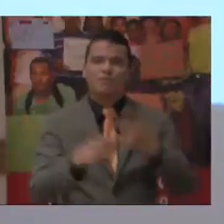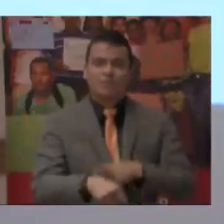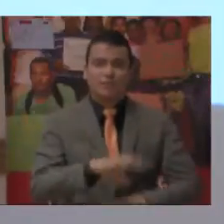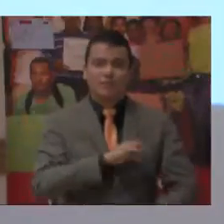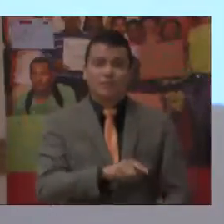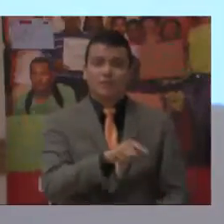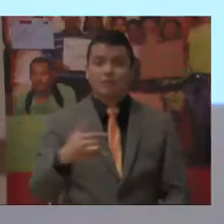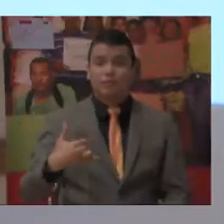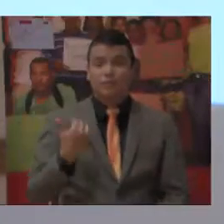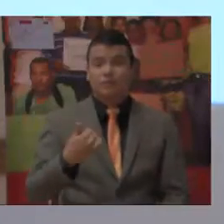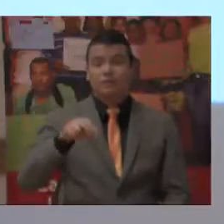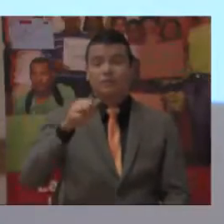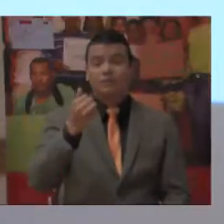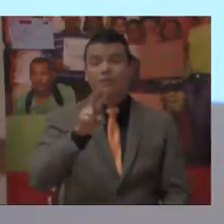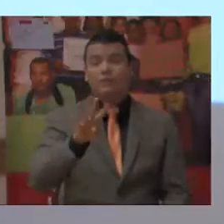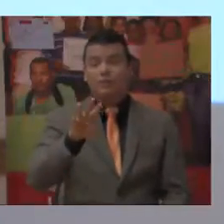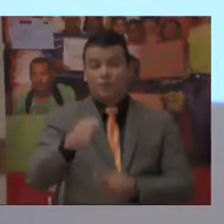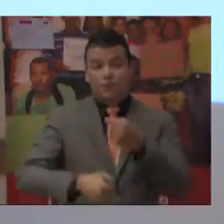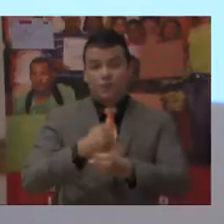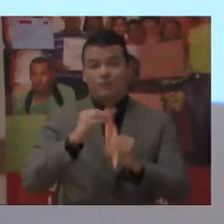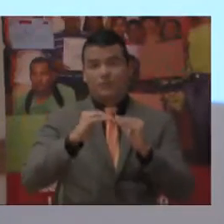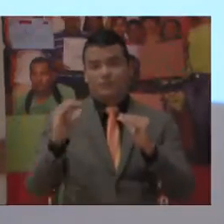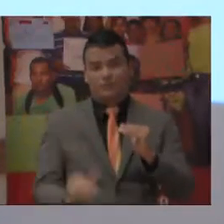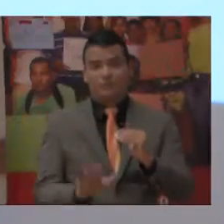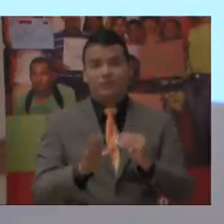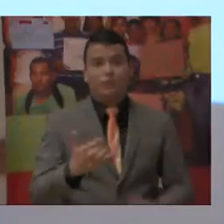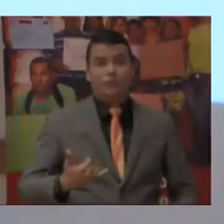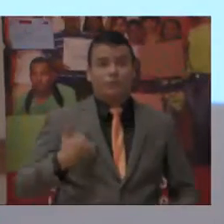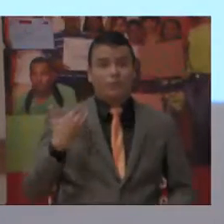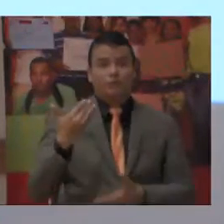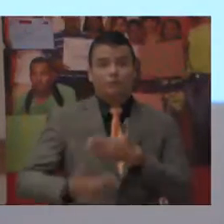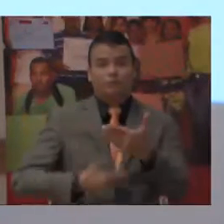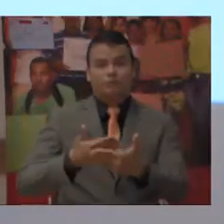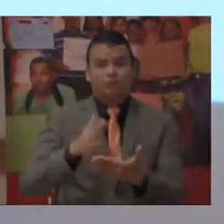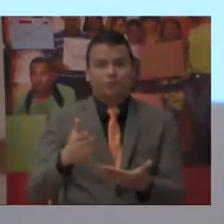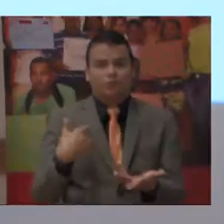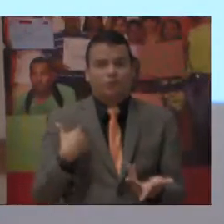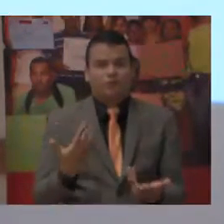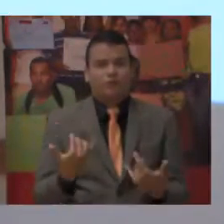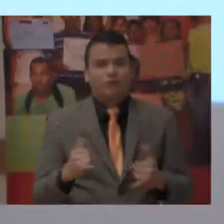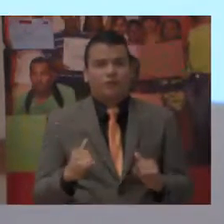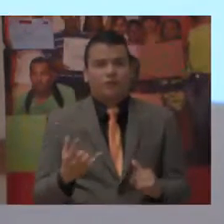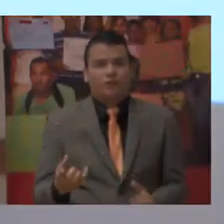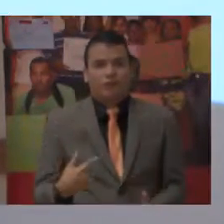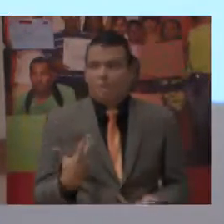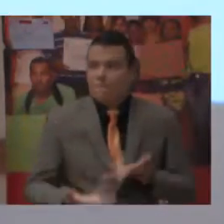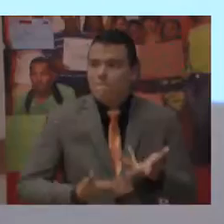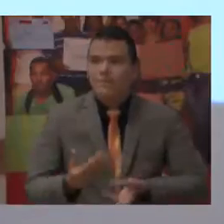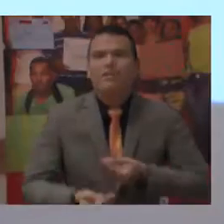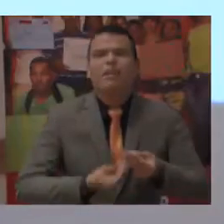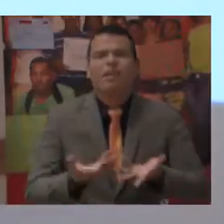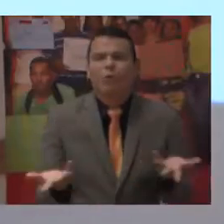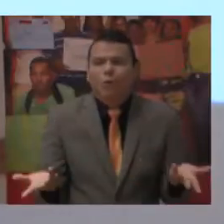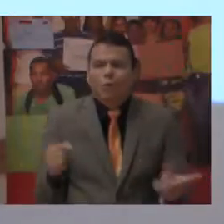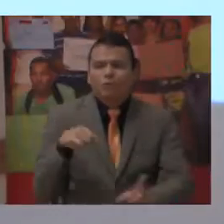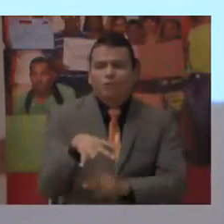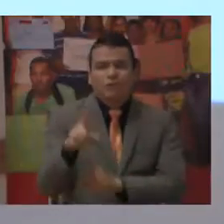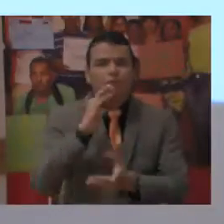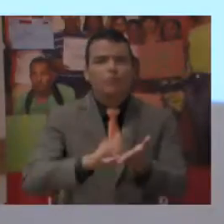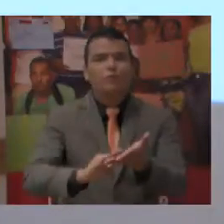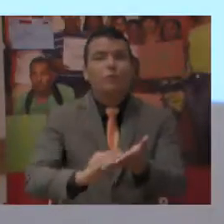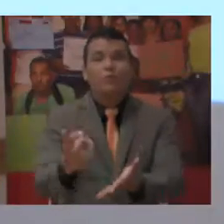son jóvenes menores de 24 años. Eso significa que la juventud se nos está escapando como el agua entre los dedos y que requerimos